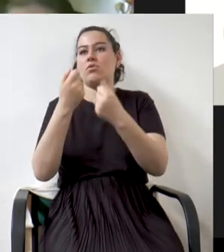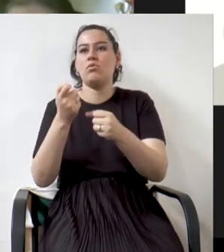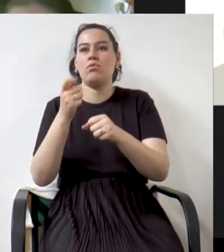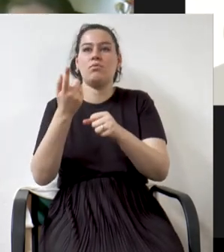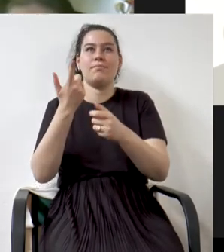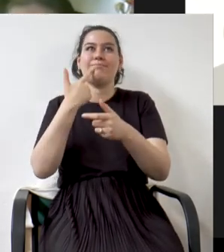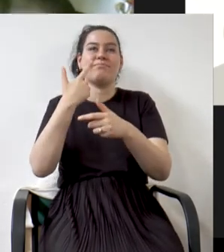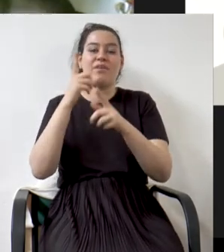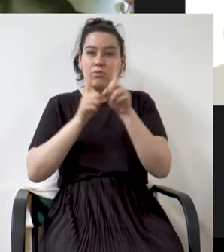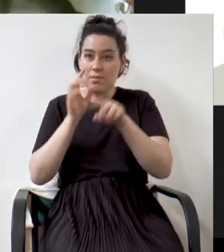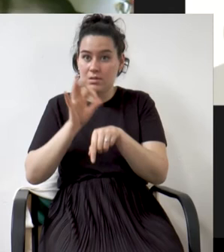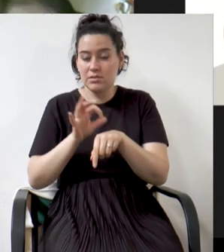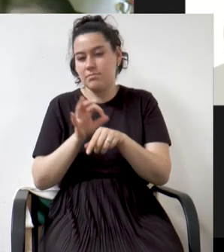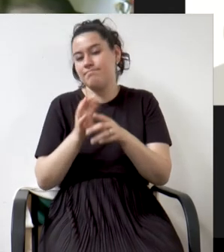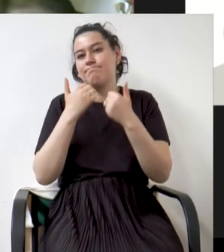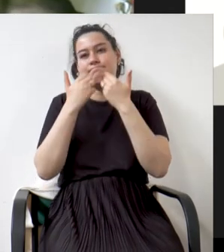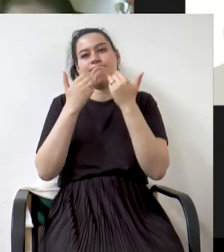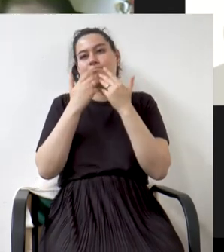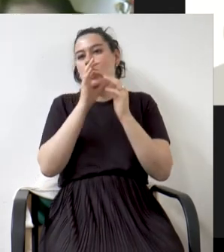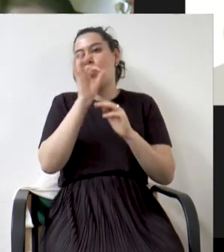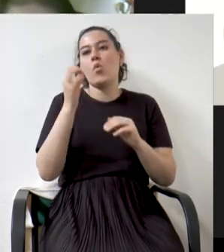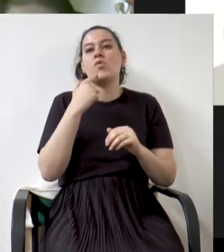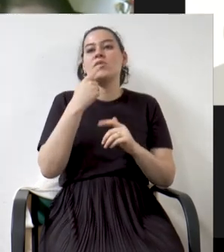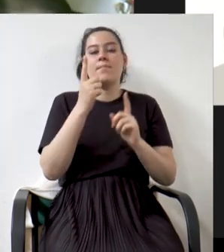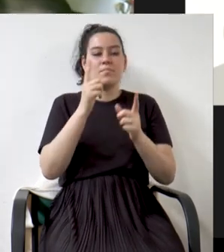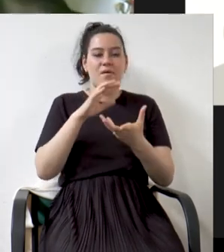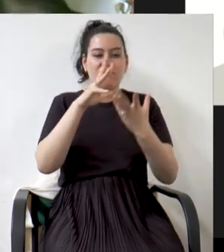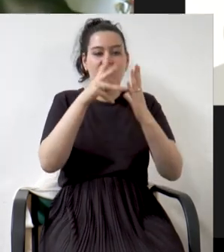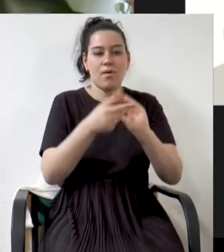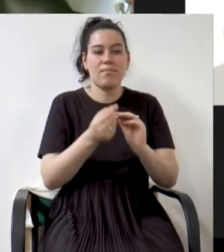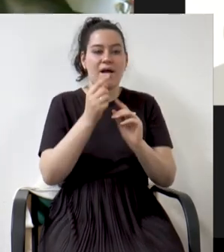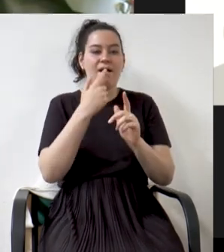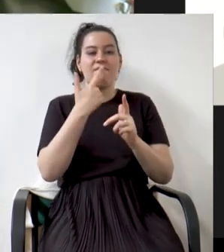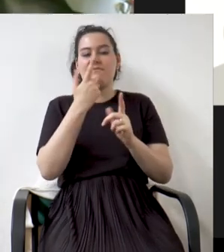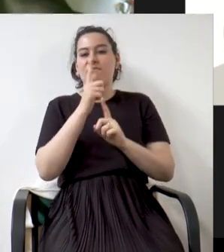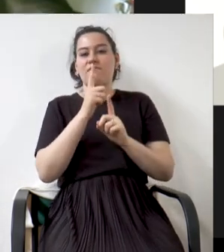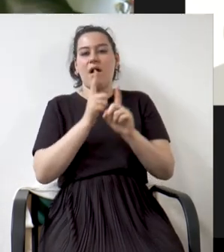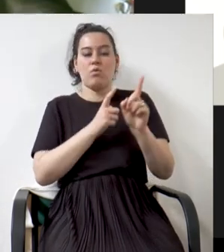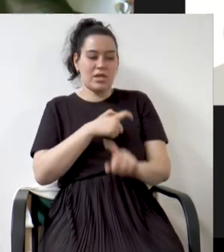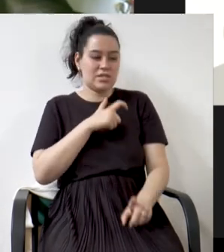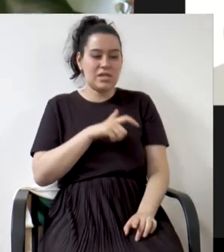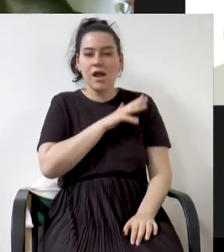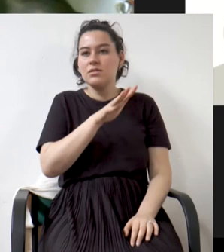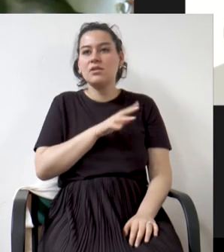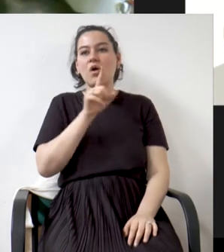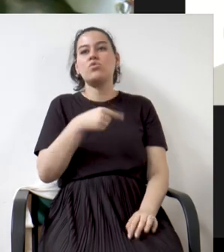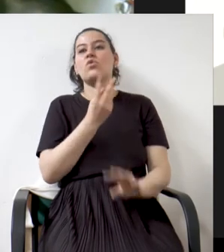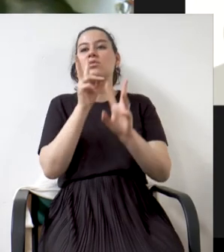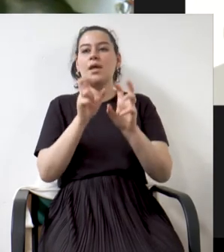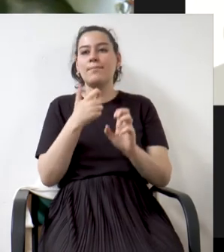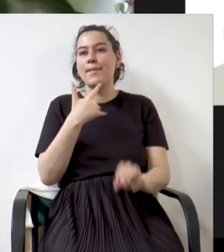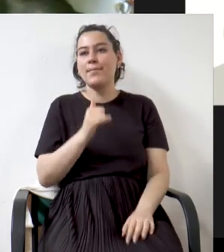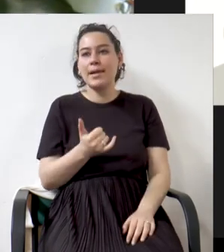de Medicina. O que lo haga de la misma manera con la Facultad de Ciencias, en otros temas que tienen que ver